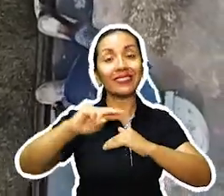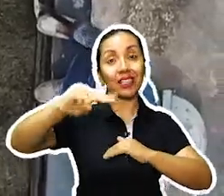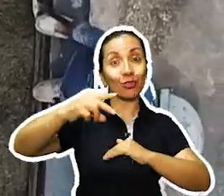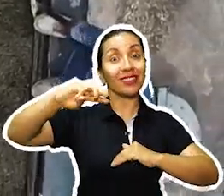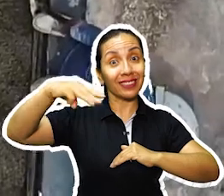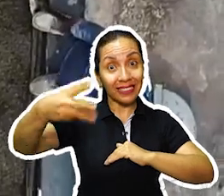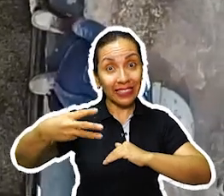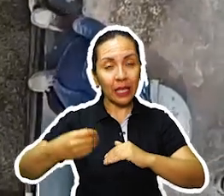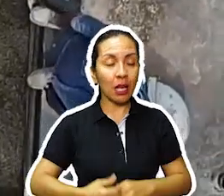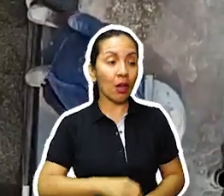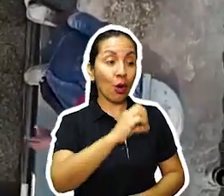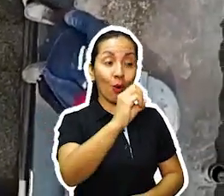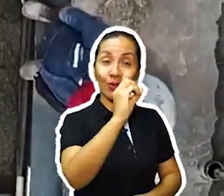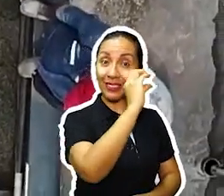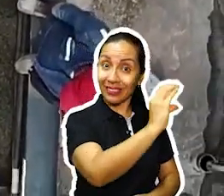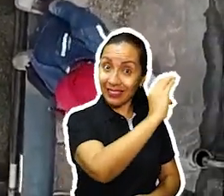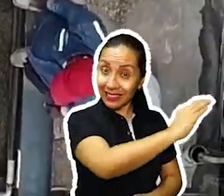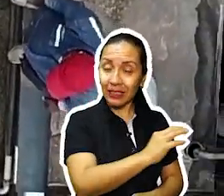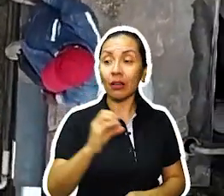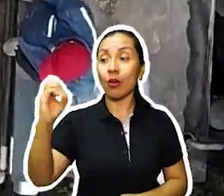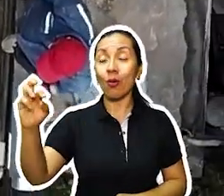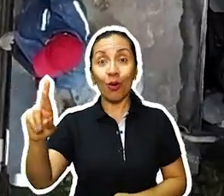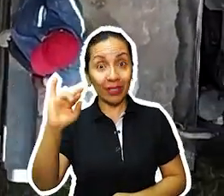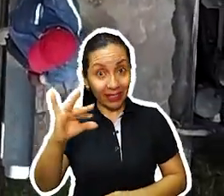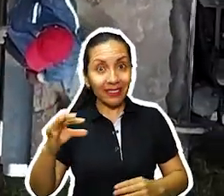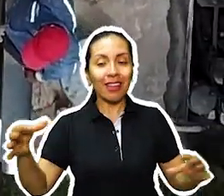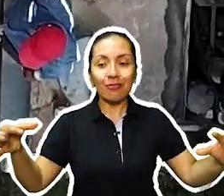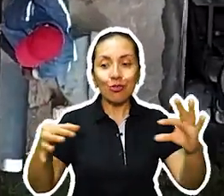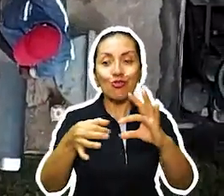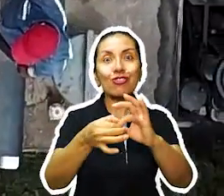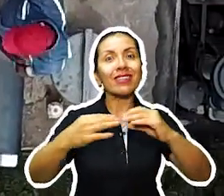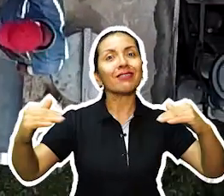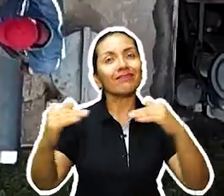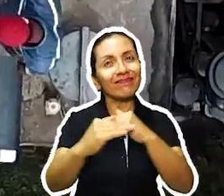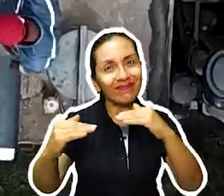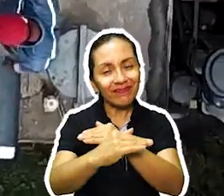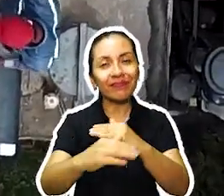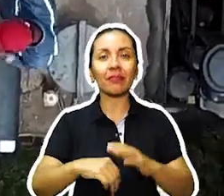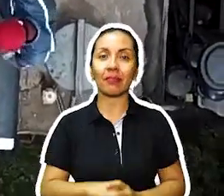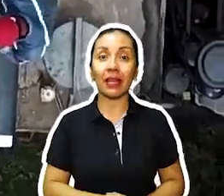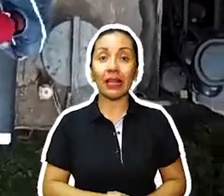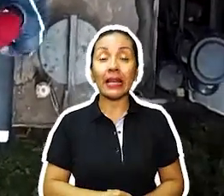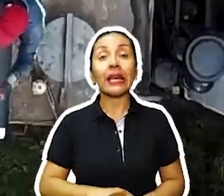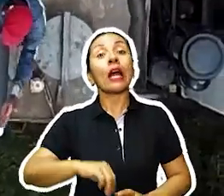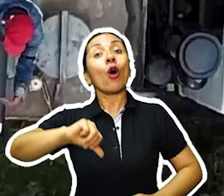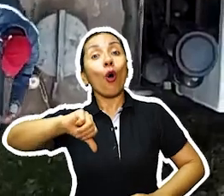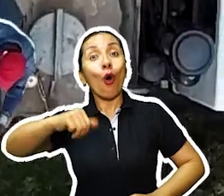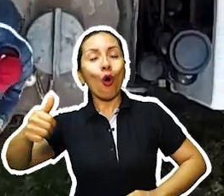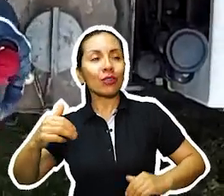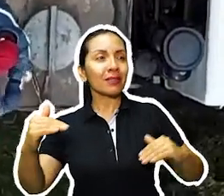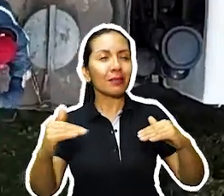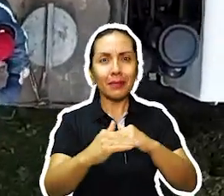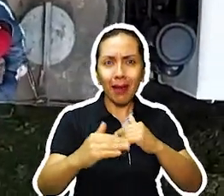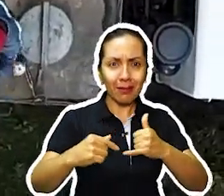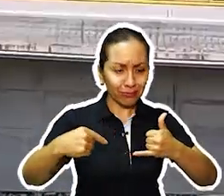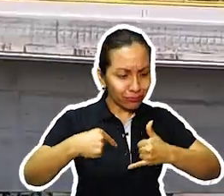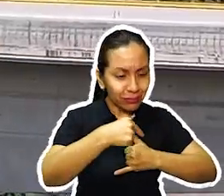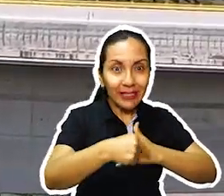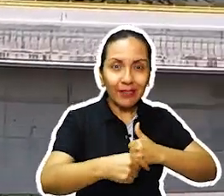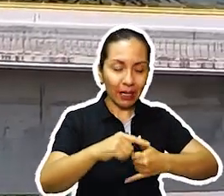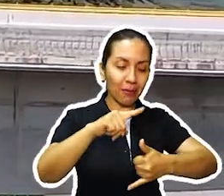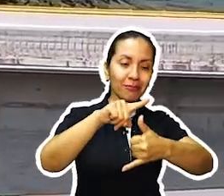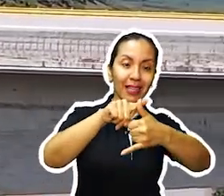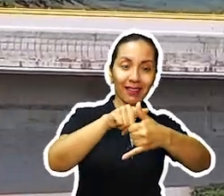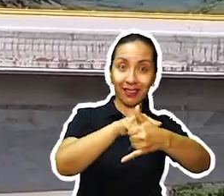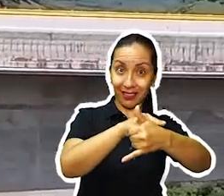secundarias, la conexión de Occidente con Oriente en la vía La Orinoquía, la construcción de las vías necesarias para completar el plan